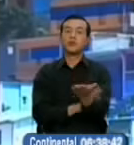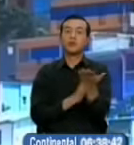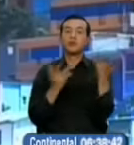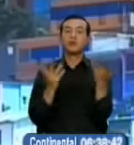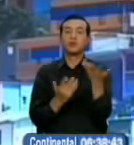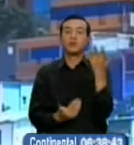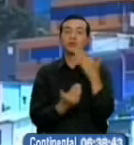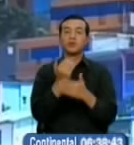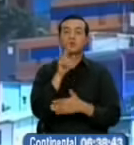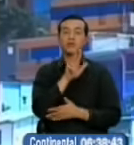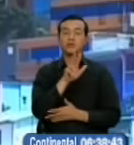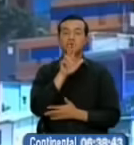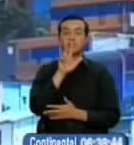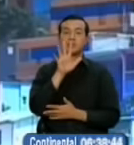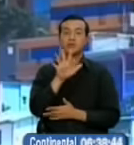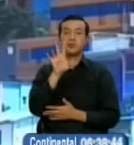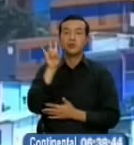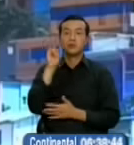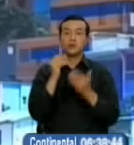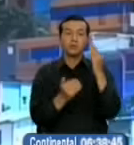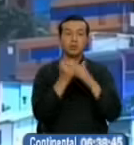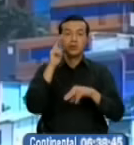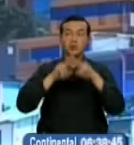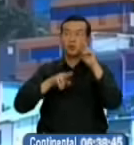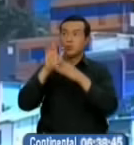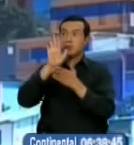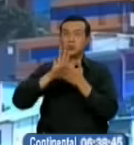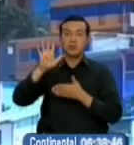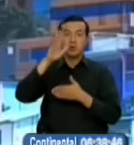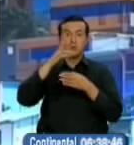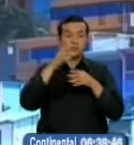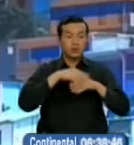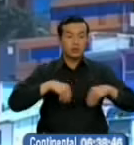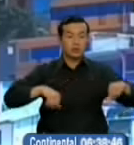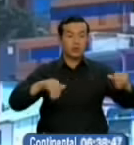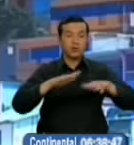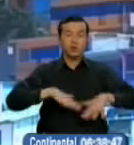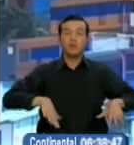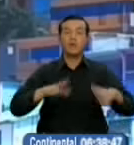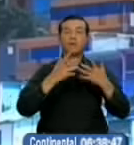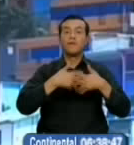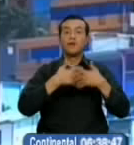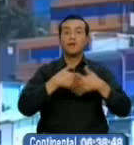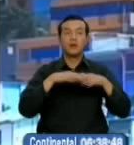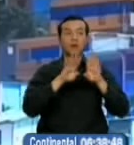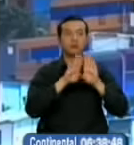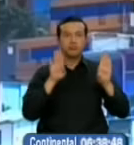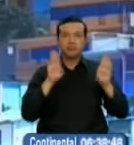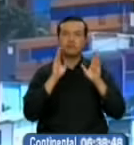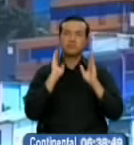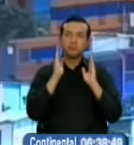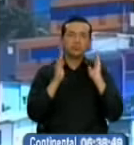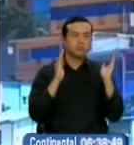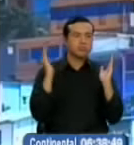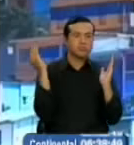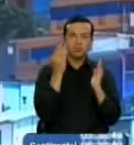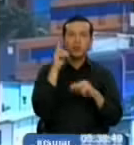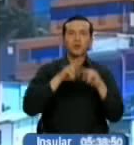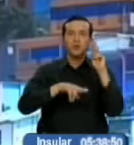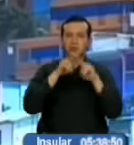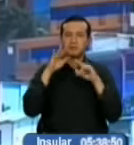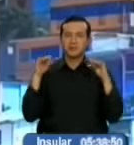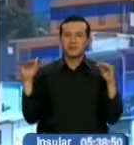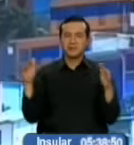de 357 centros educativos y recorrer los terrenos donde se construirá la fábrica de paneles, material que se utilizará en